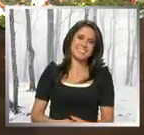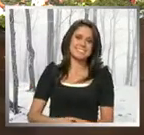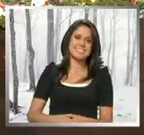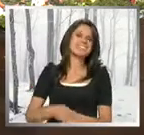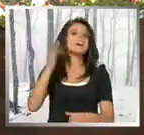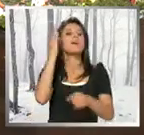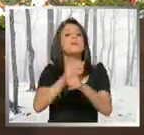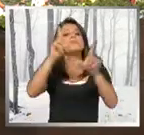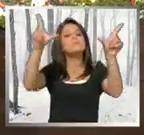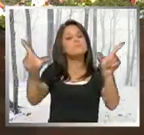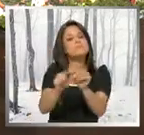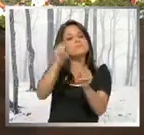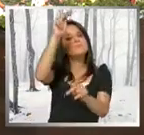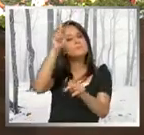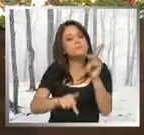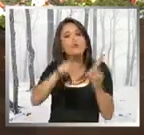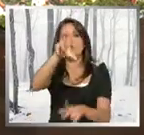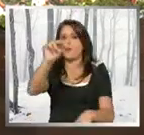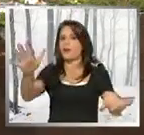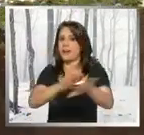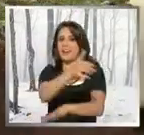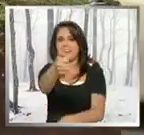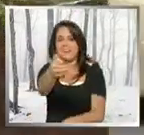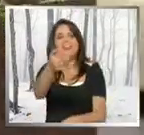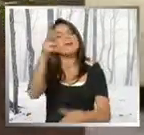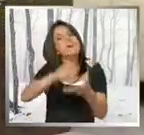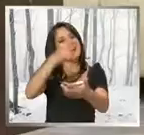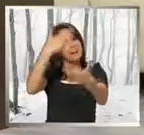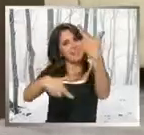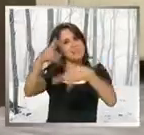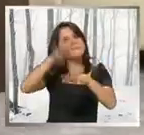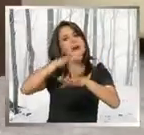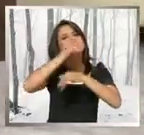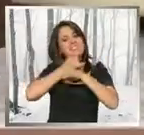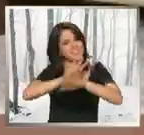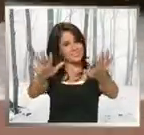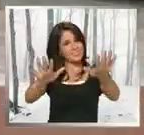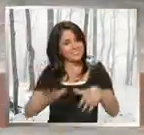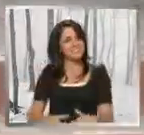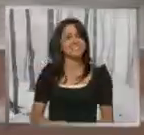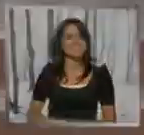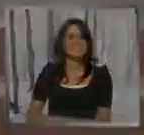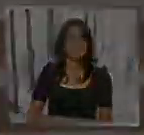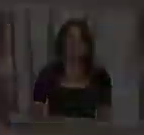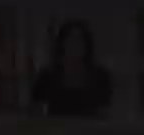es momento de ir a un pequeño corte, pero no le cambie porque regresamos con mucho más información aquí en tus ciudades.